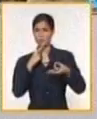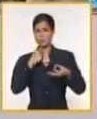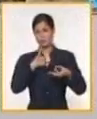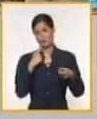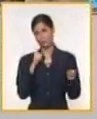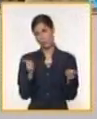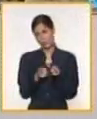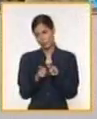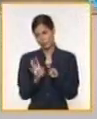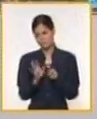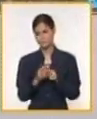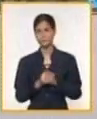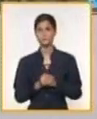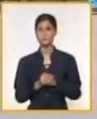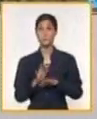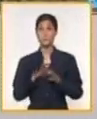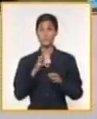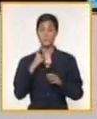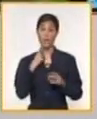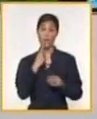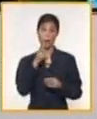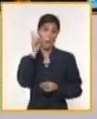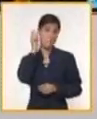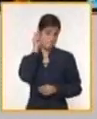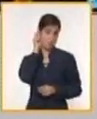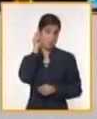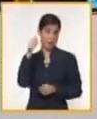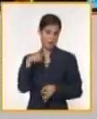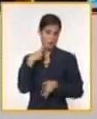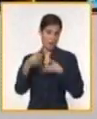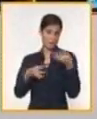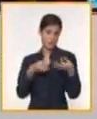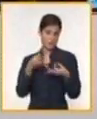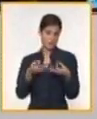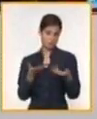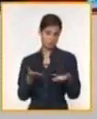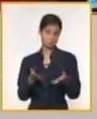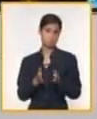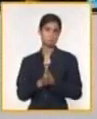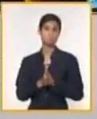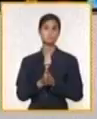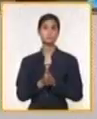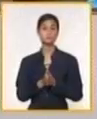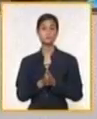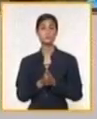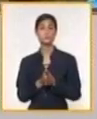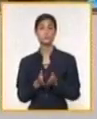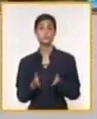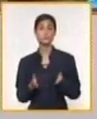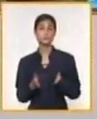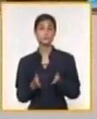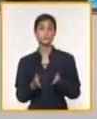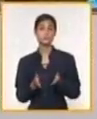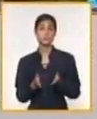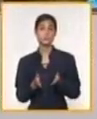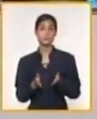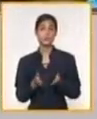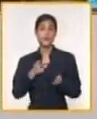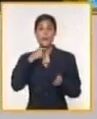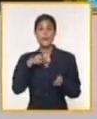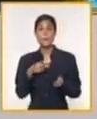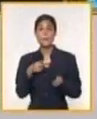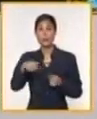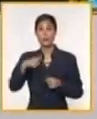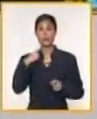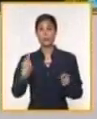porque María Elena lo va a abordar con más profundidad, pero no es que como en realidad la